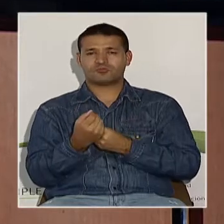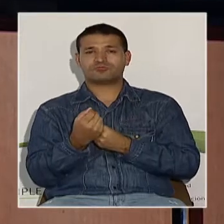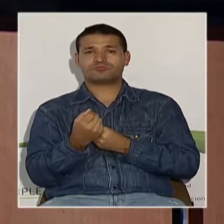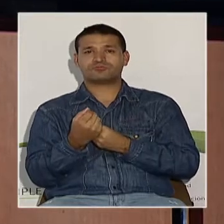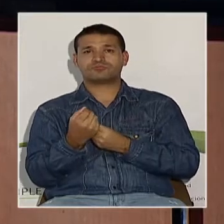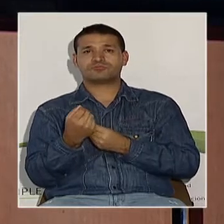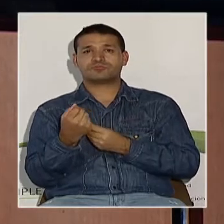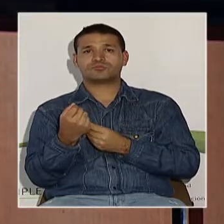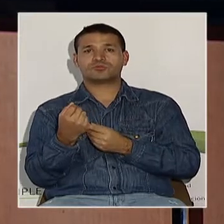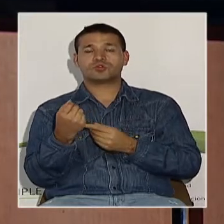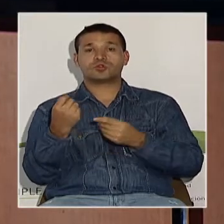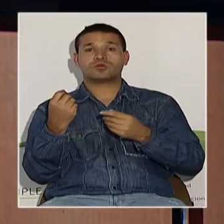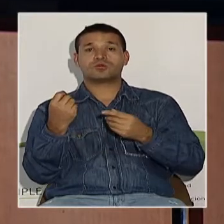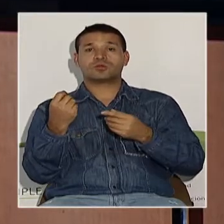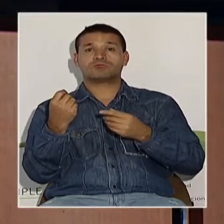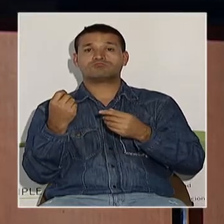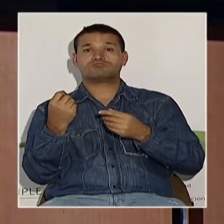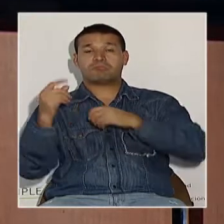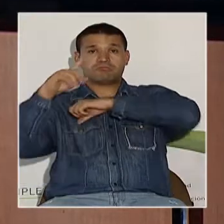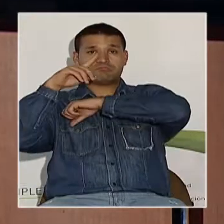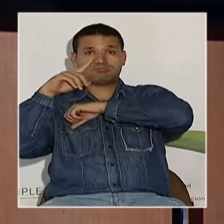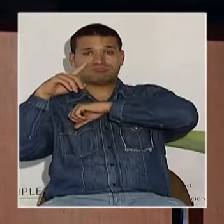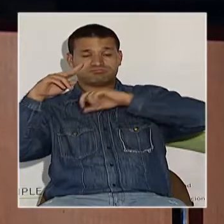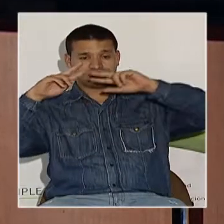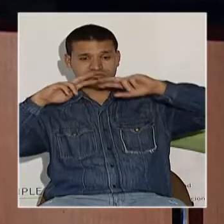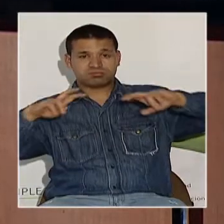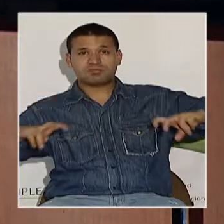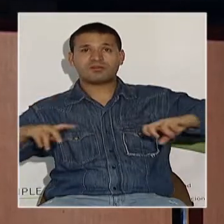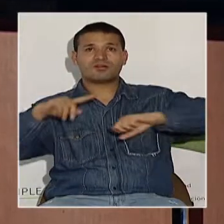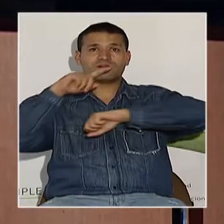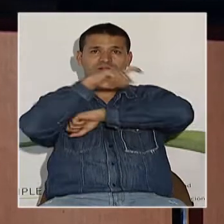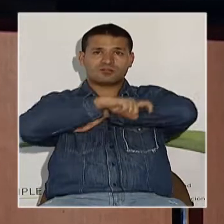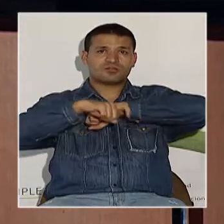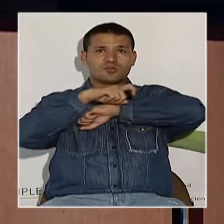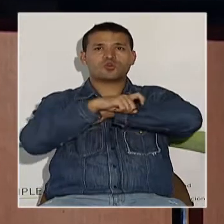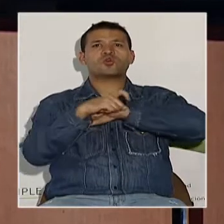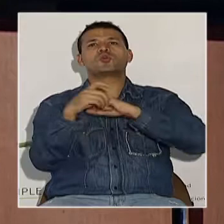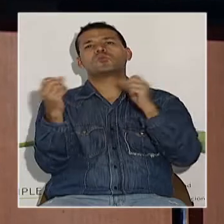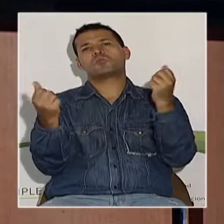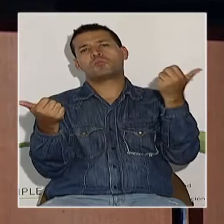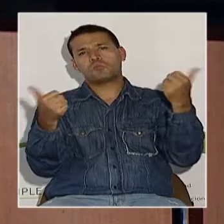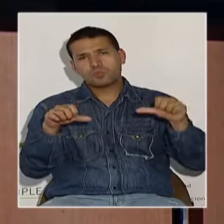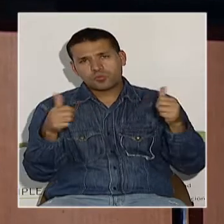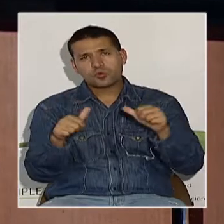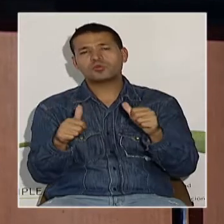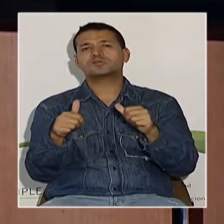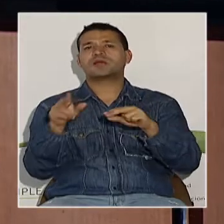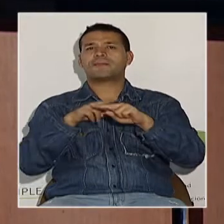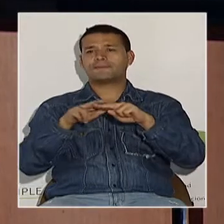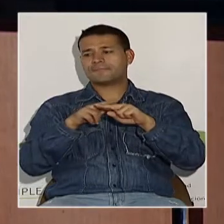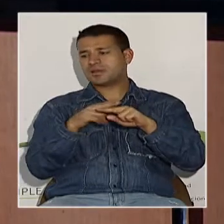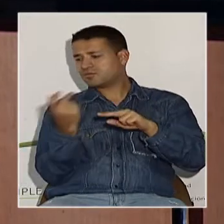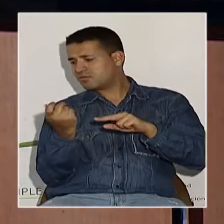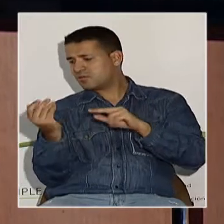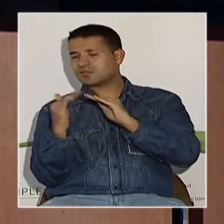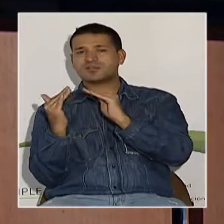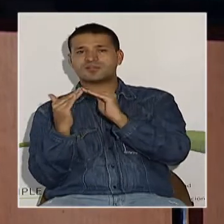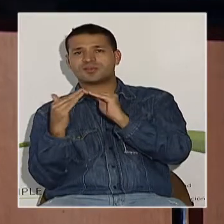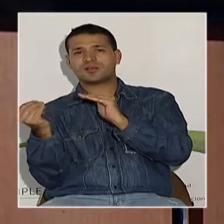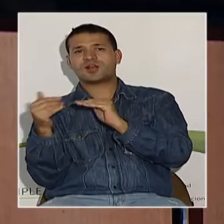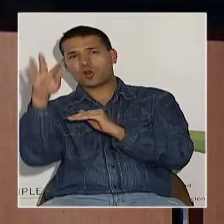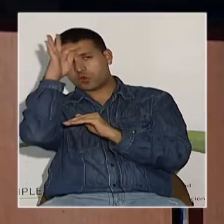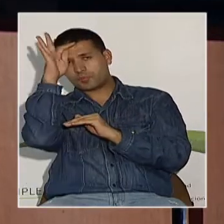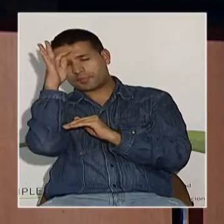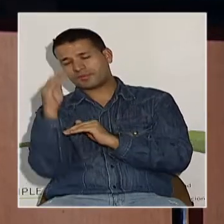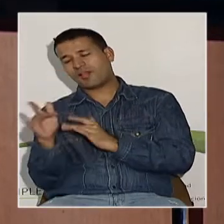el doctor Google, todos los grandes doctores que hay en todos los buses, metros, salas de espera, hay grandes doctores en este